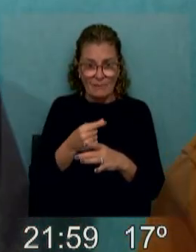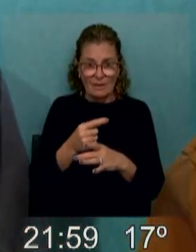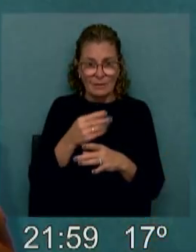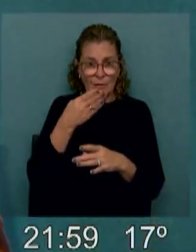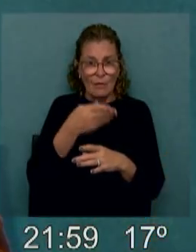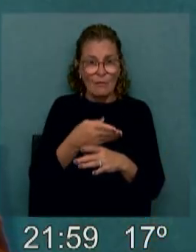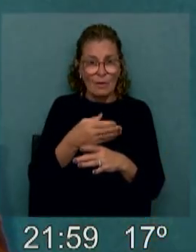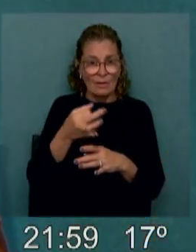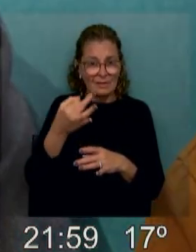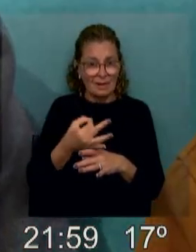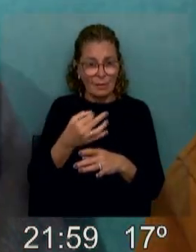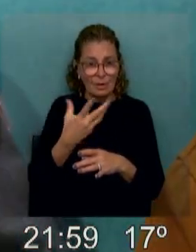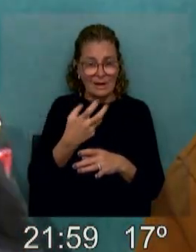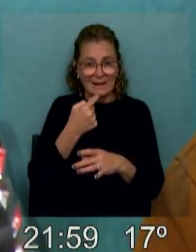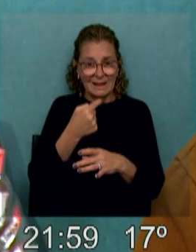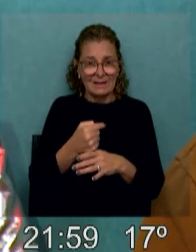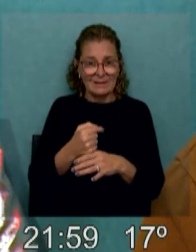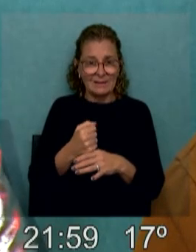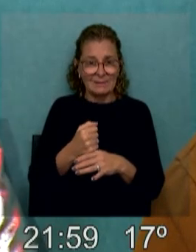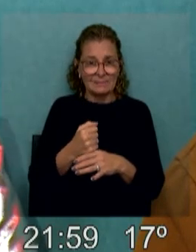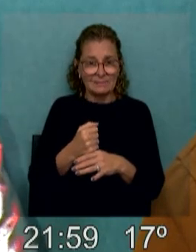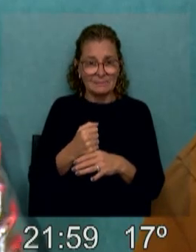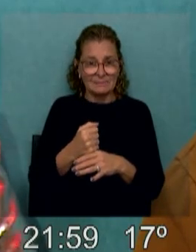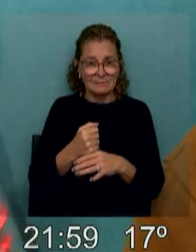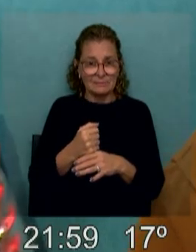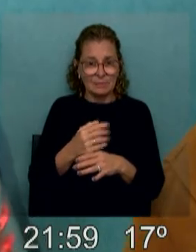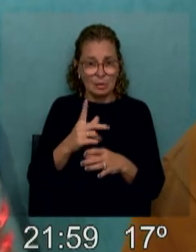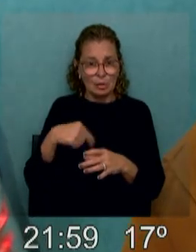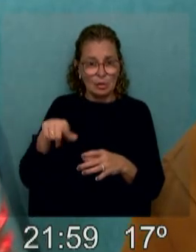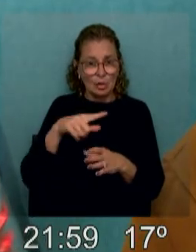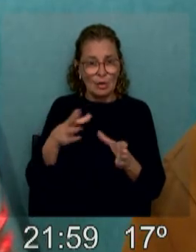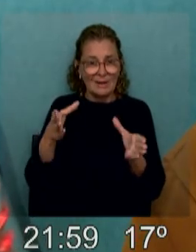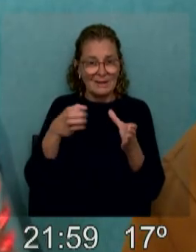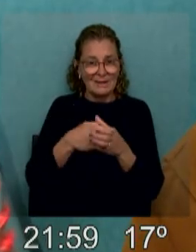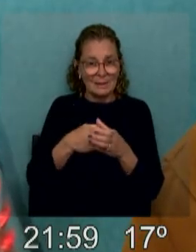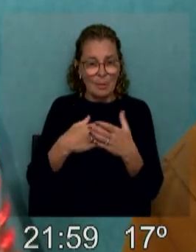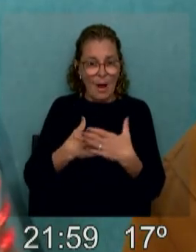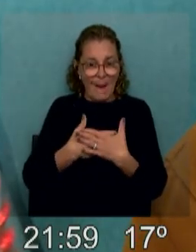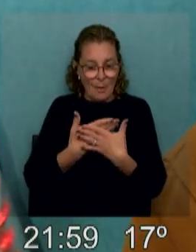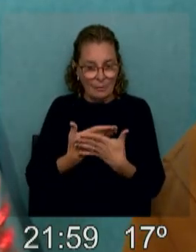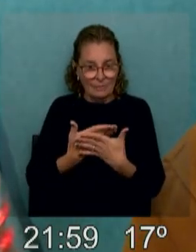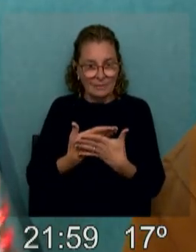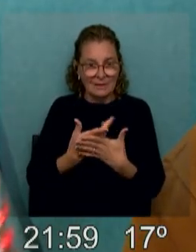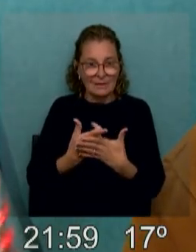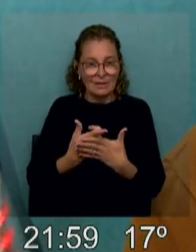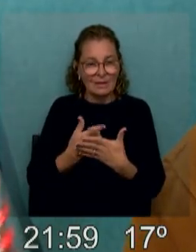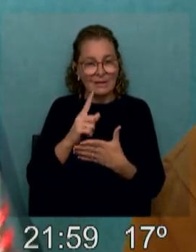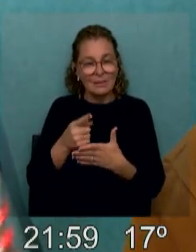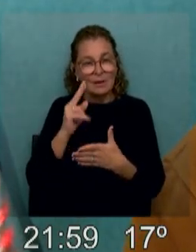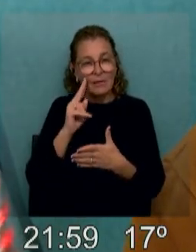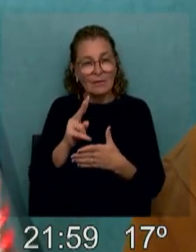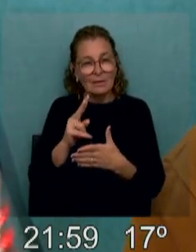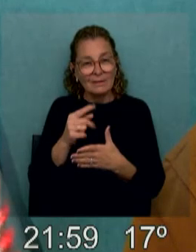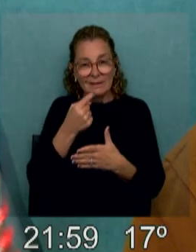fueron a la segura. Eso es lo que quería decir, los tipos, que todo el equipo le puso tremendo amor y lo increíble es que vos lo ves